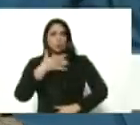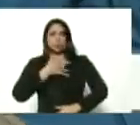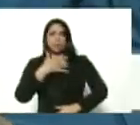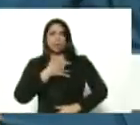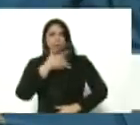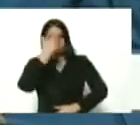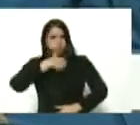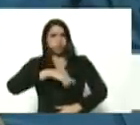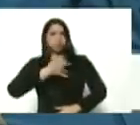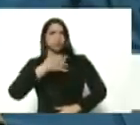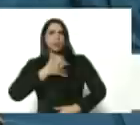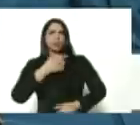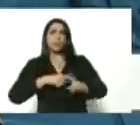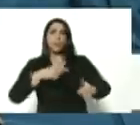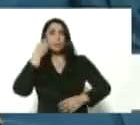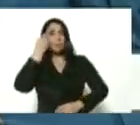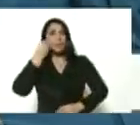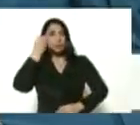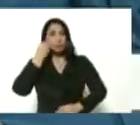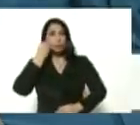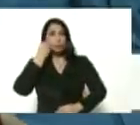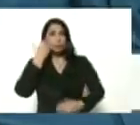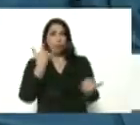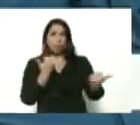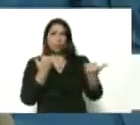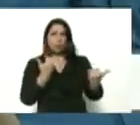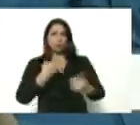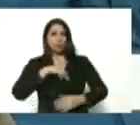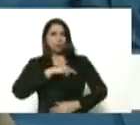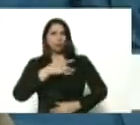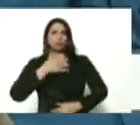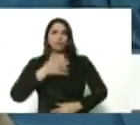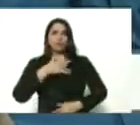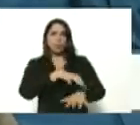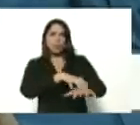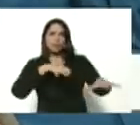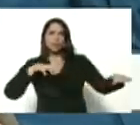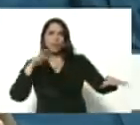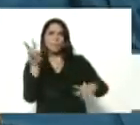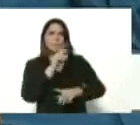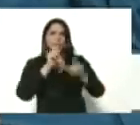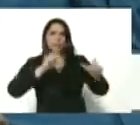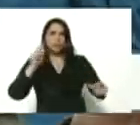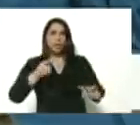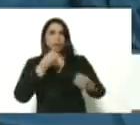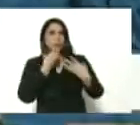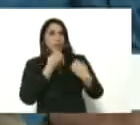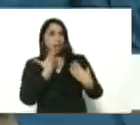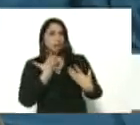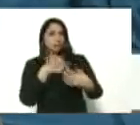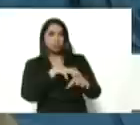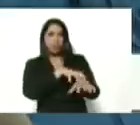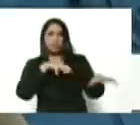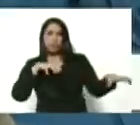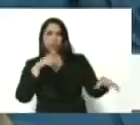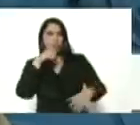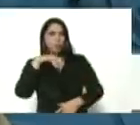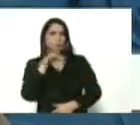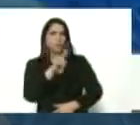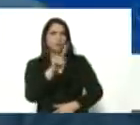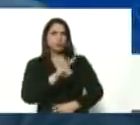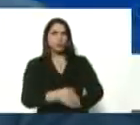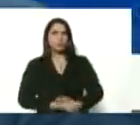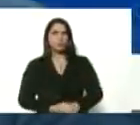en lo personal siento, pero que creo que en este momento sentimos la mayoría de los venezolanos de bien, que es la mayoría del pueblo de